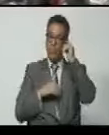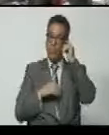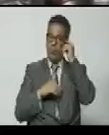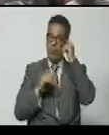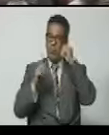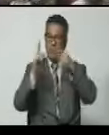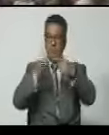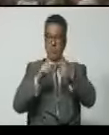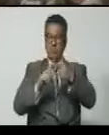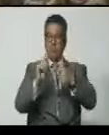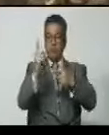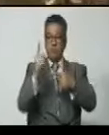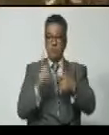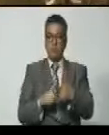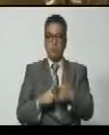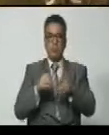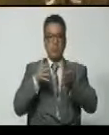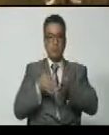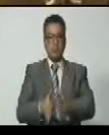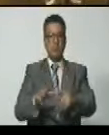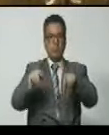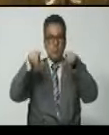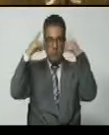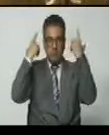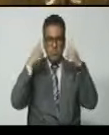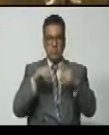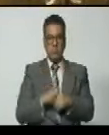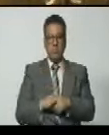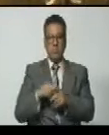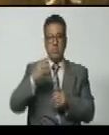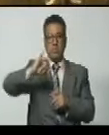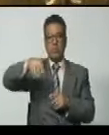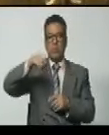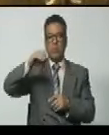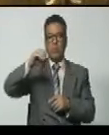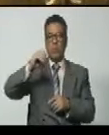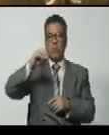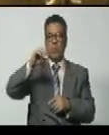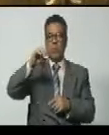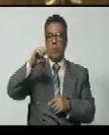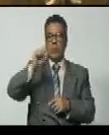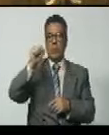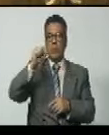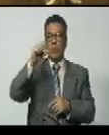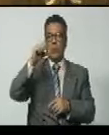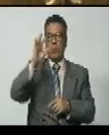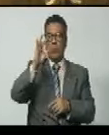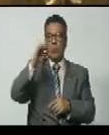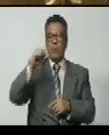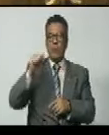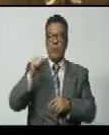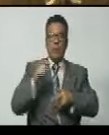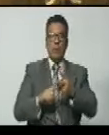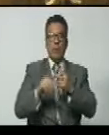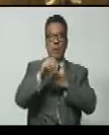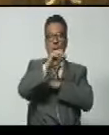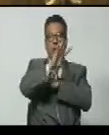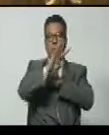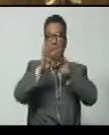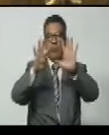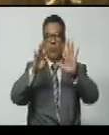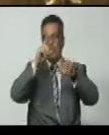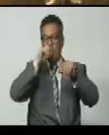La primera heroína que nació en La Guaira, Josefa Sánchez, con 48